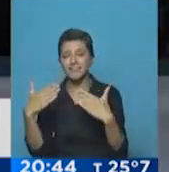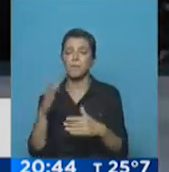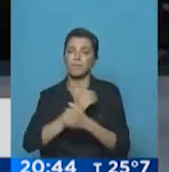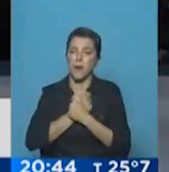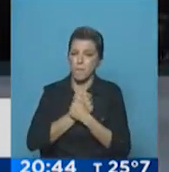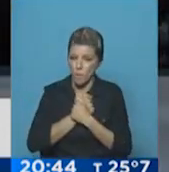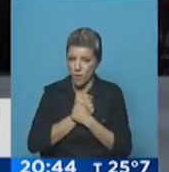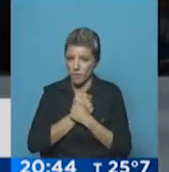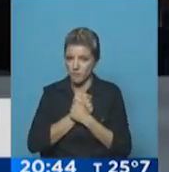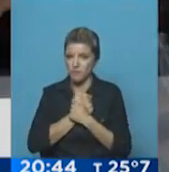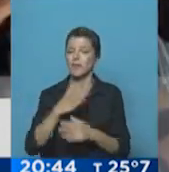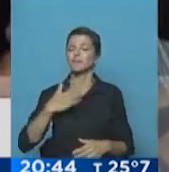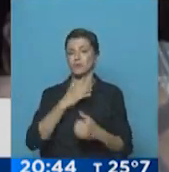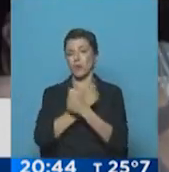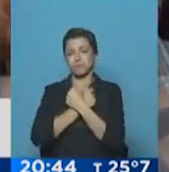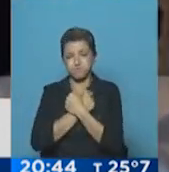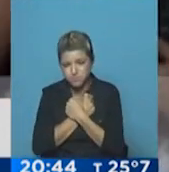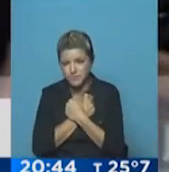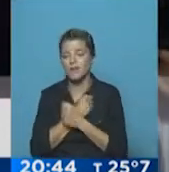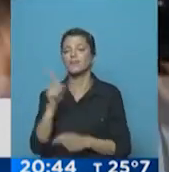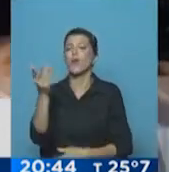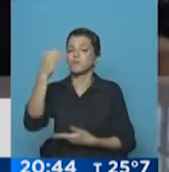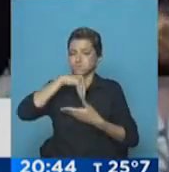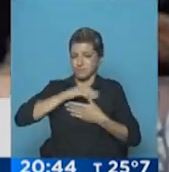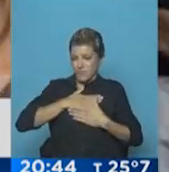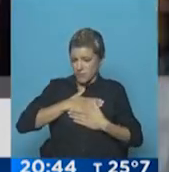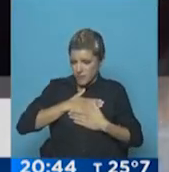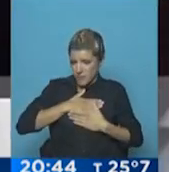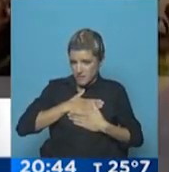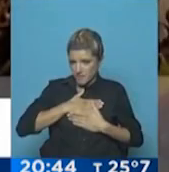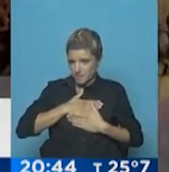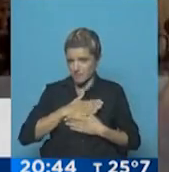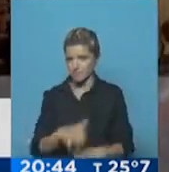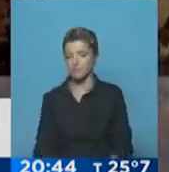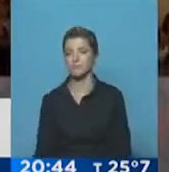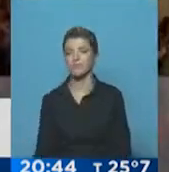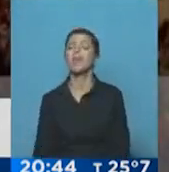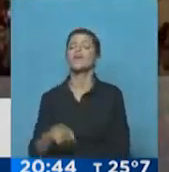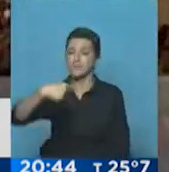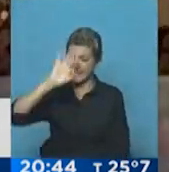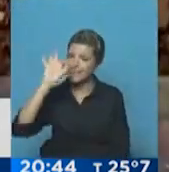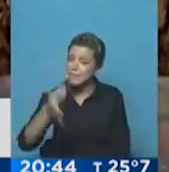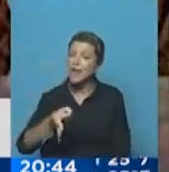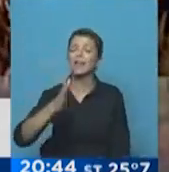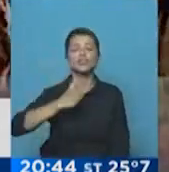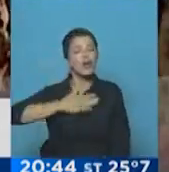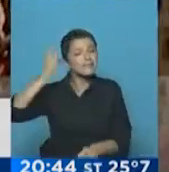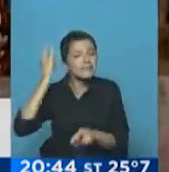amor. Los quiero, los llevo siempre en mi corazón, y sepan que